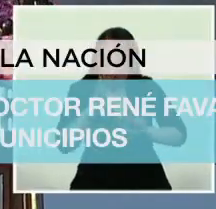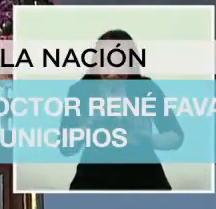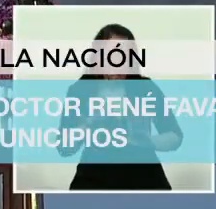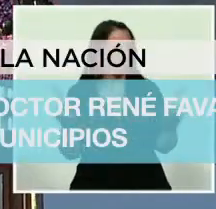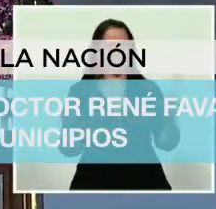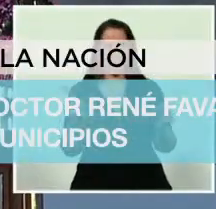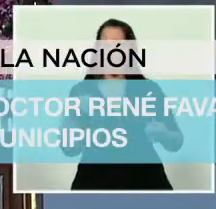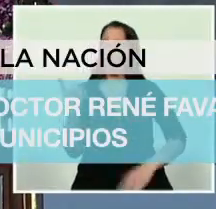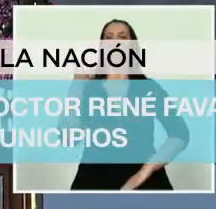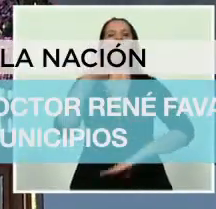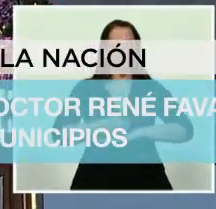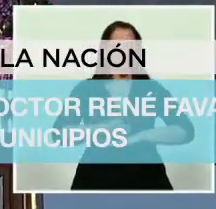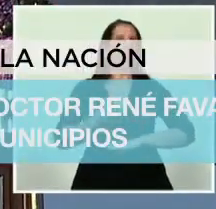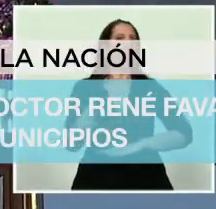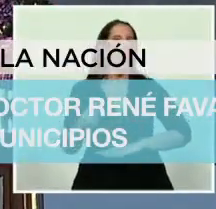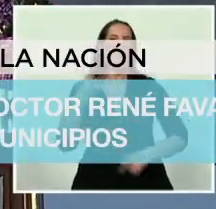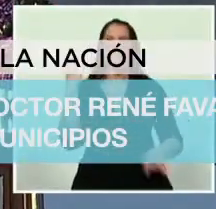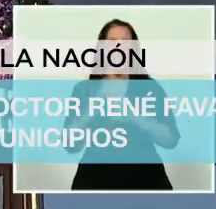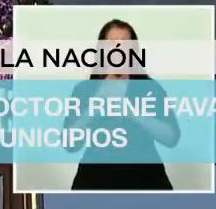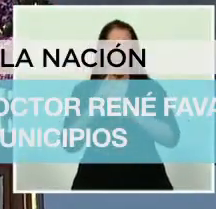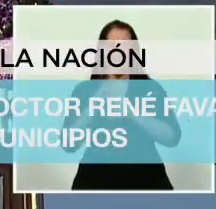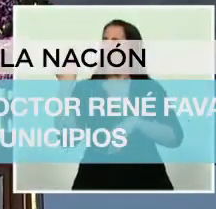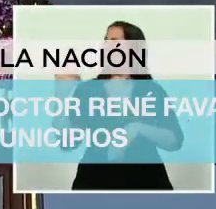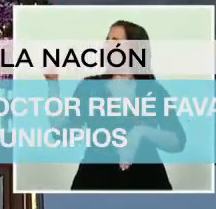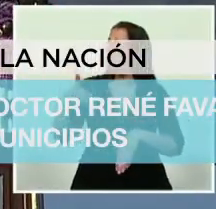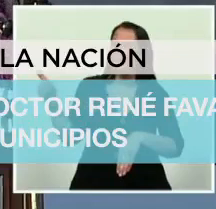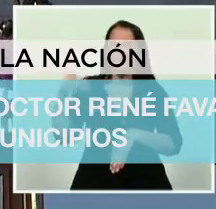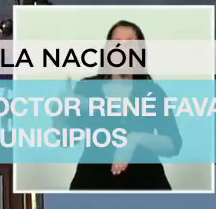siempre que hemos venido a La Matanza,